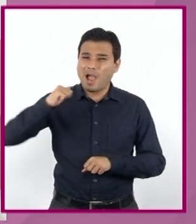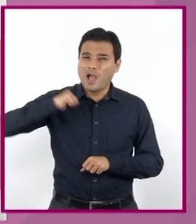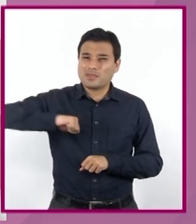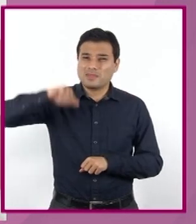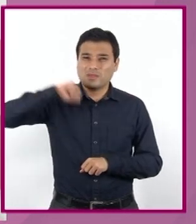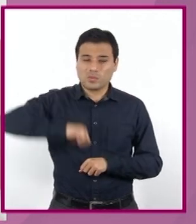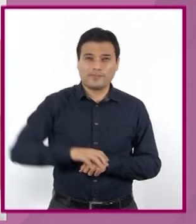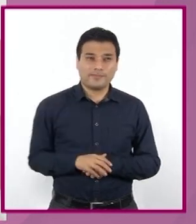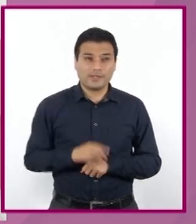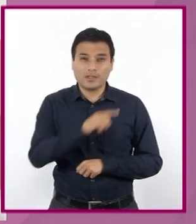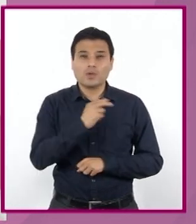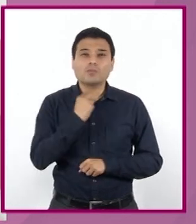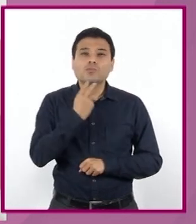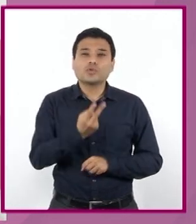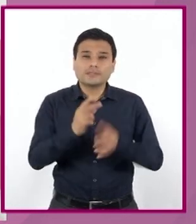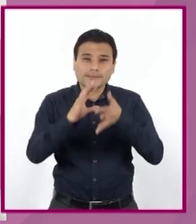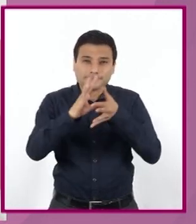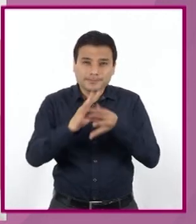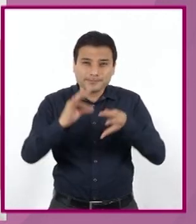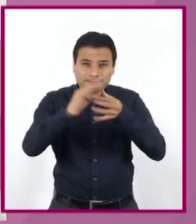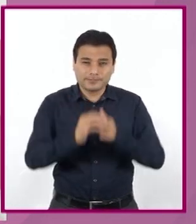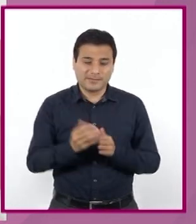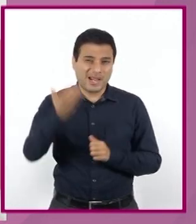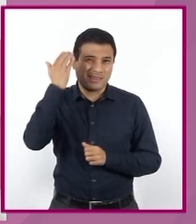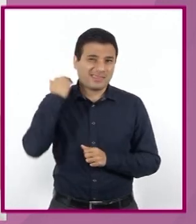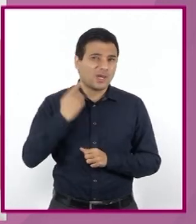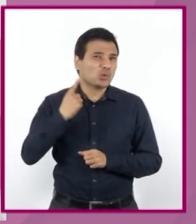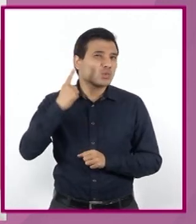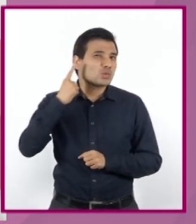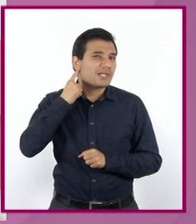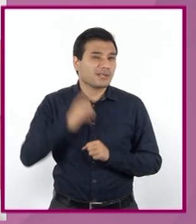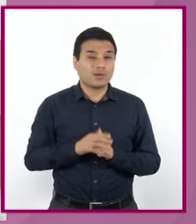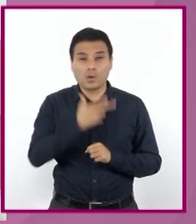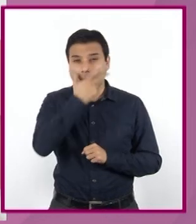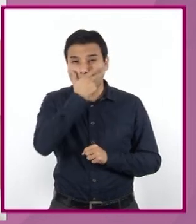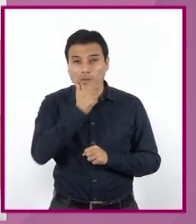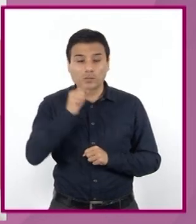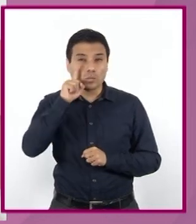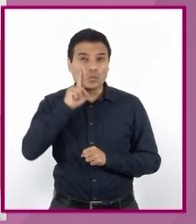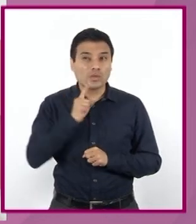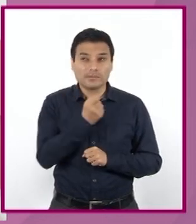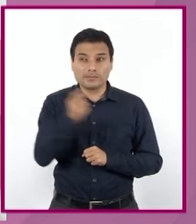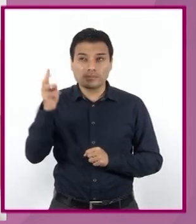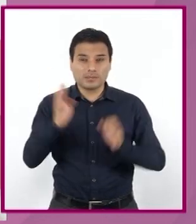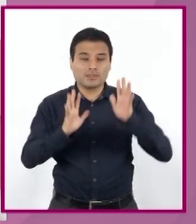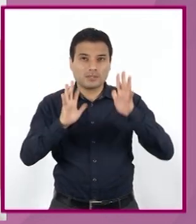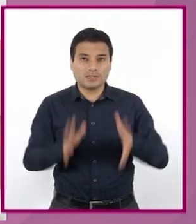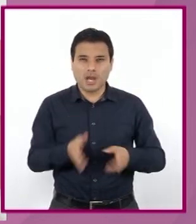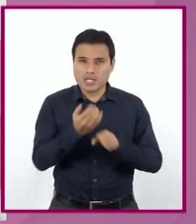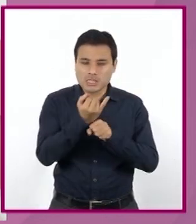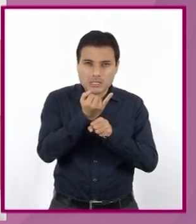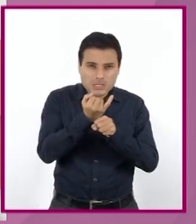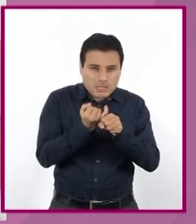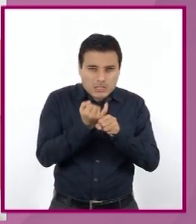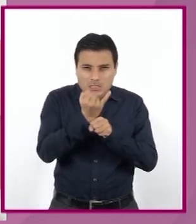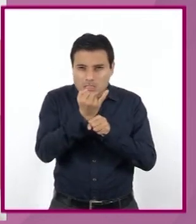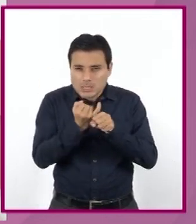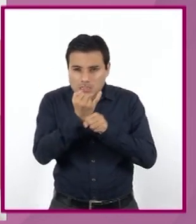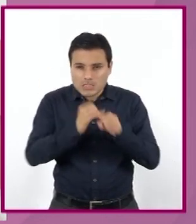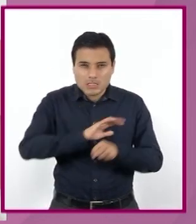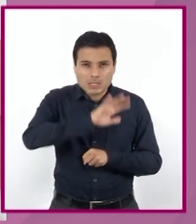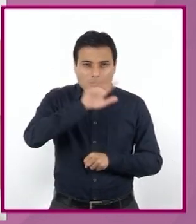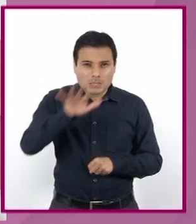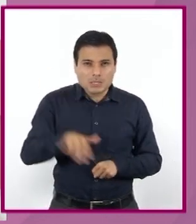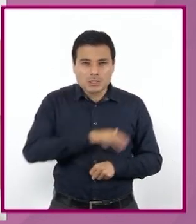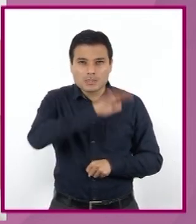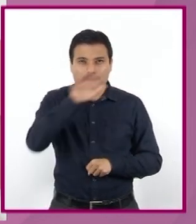su vieja voz que también ha oído que muchos hombres y muchas mujeres han buscado la respuesta a esas preguntas en lo que ellos